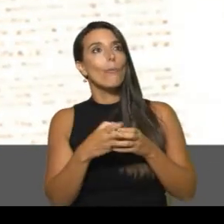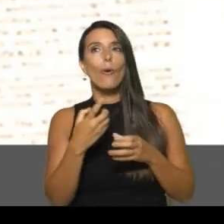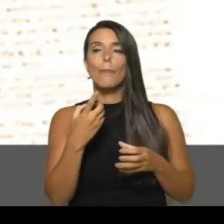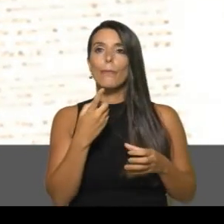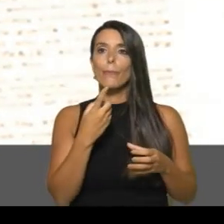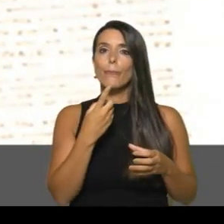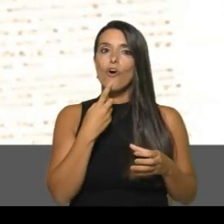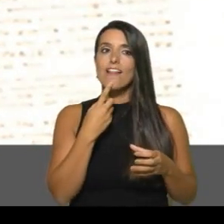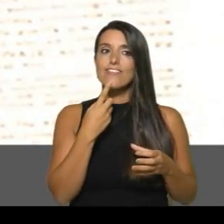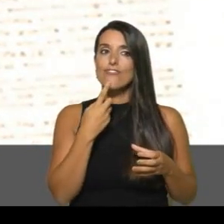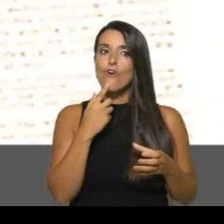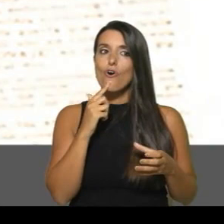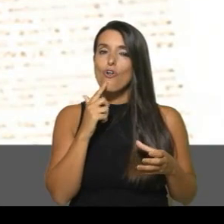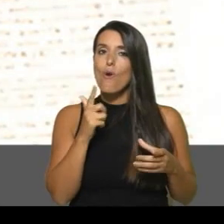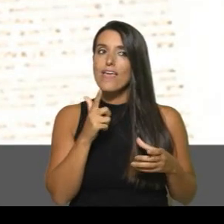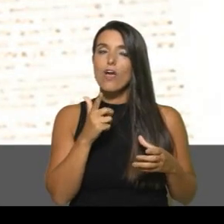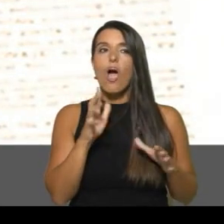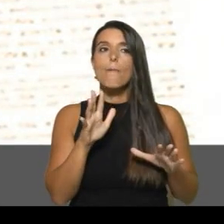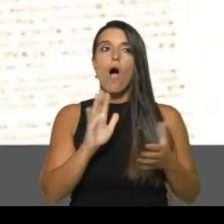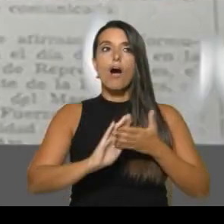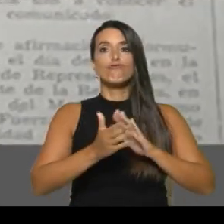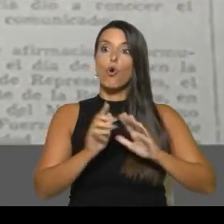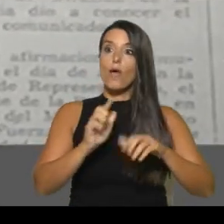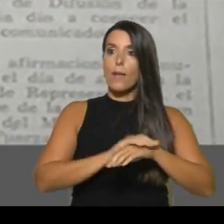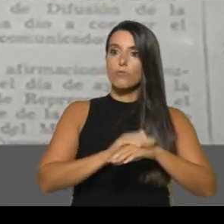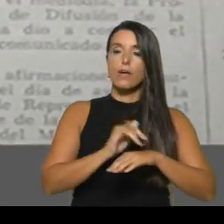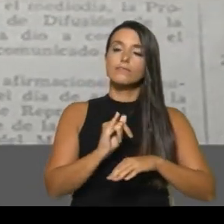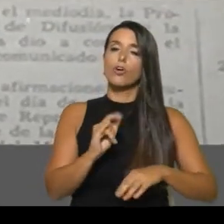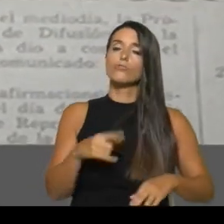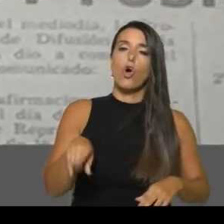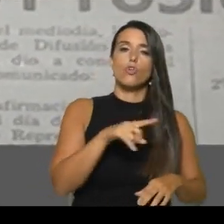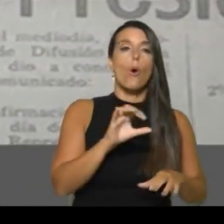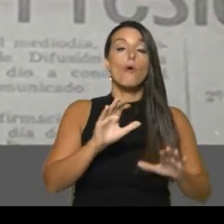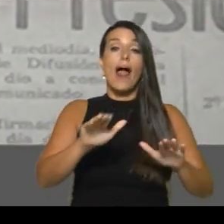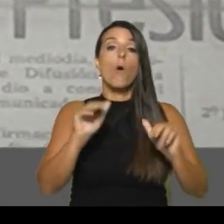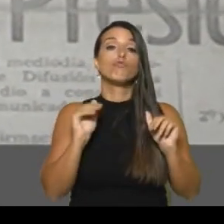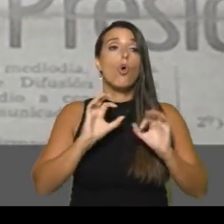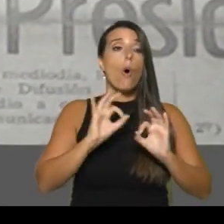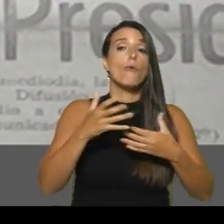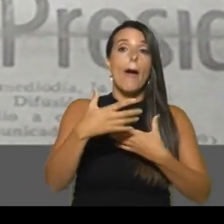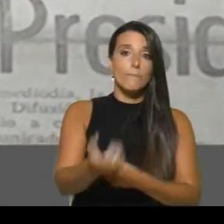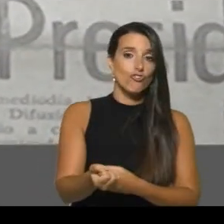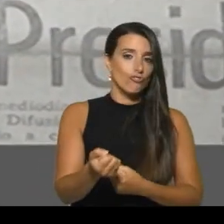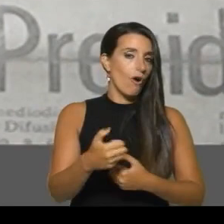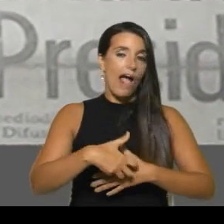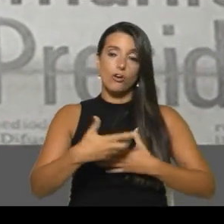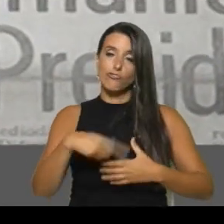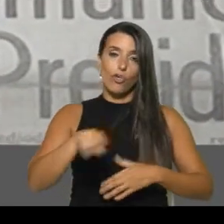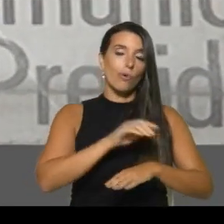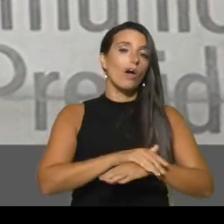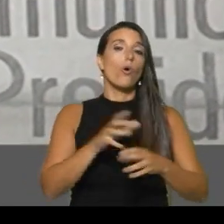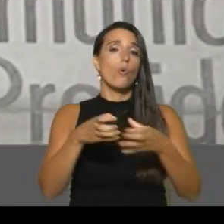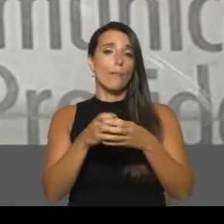alguna manera no tenido alguna responsabilidad en todo lo que pasó por la acción o por omisión o por apoyo abierto al levantamiento el partido